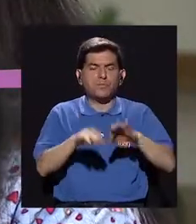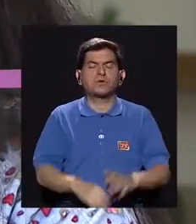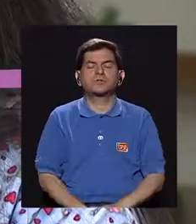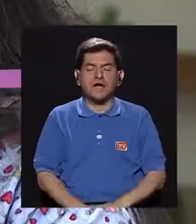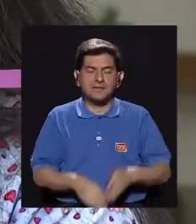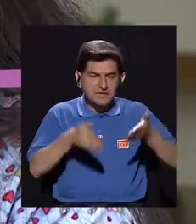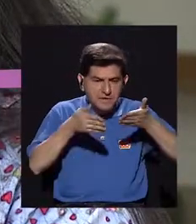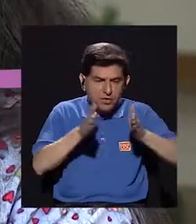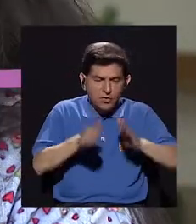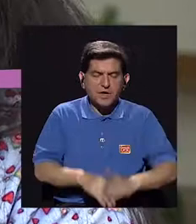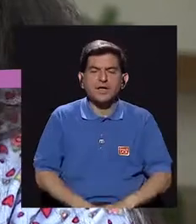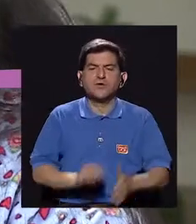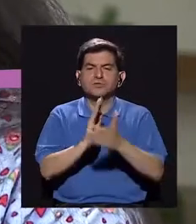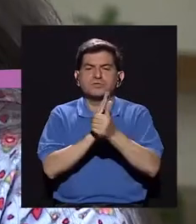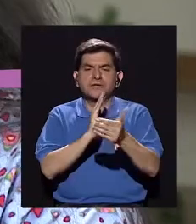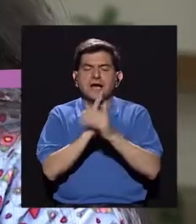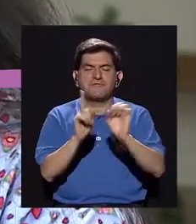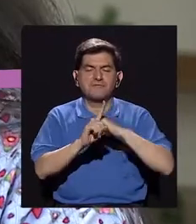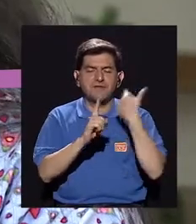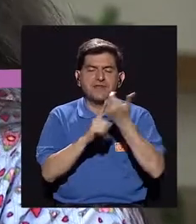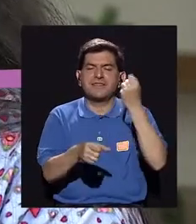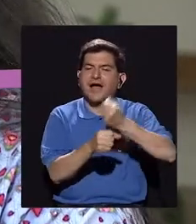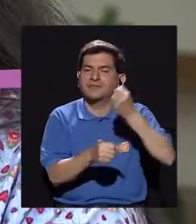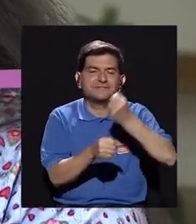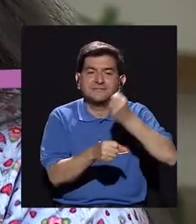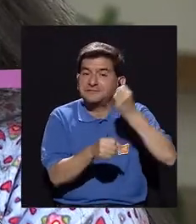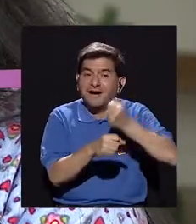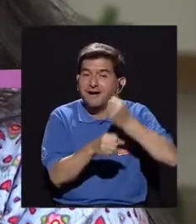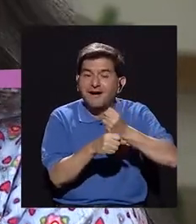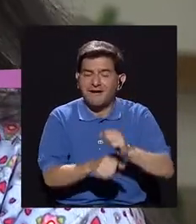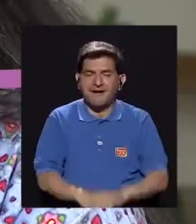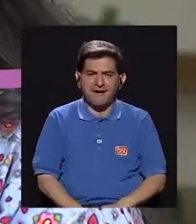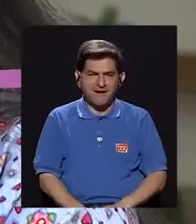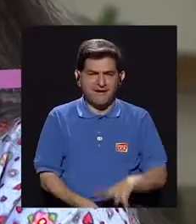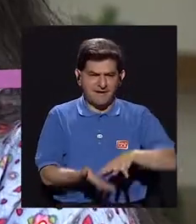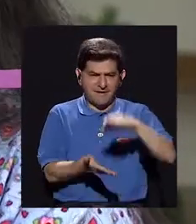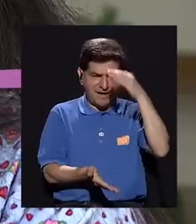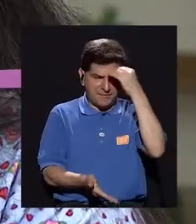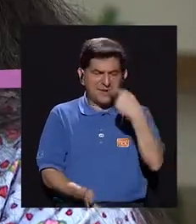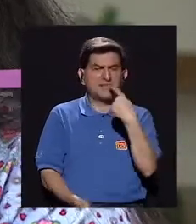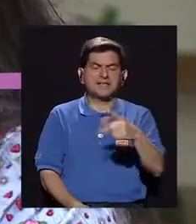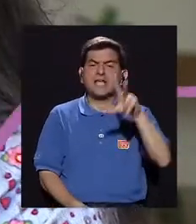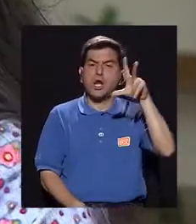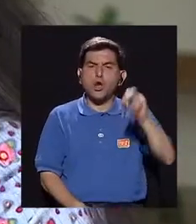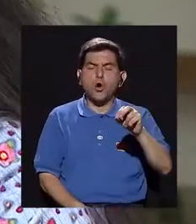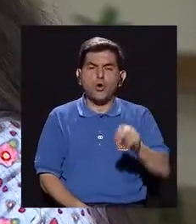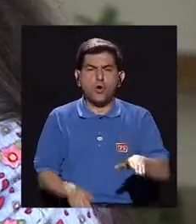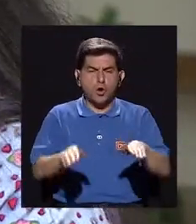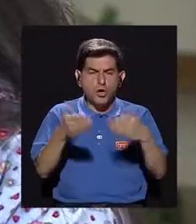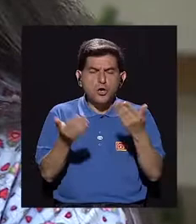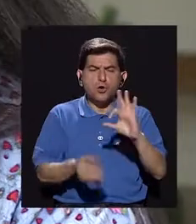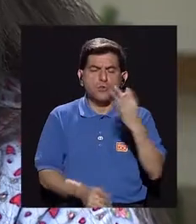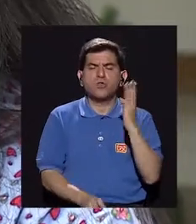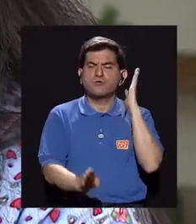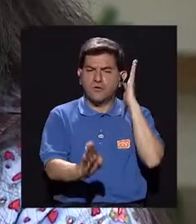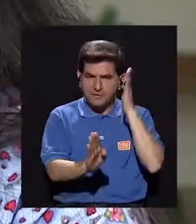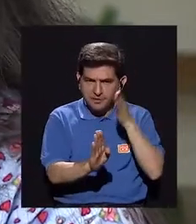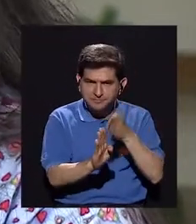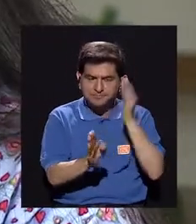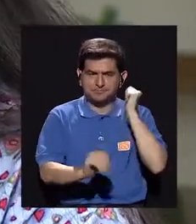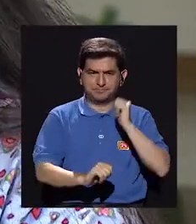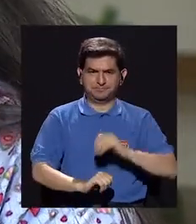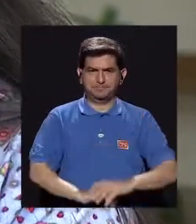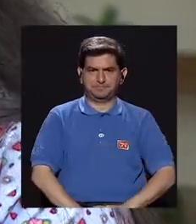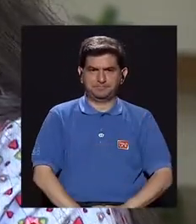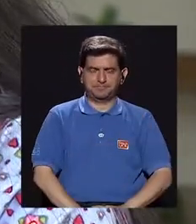importante trabajar con los hijos lo que es habilidades sociales, que aprendan a decir no y cómo decir no de forma asertiva,